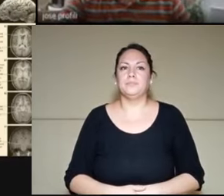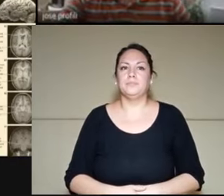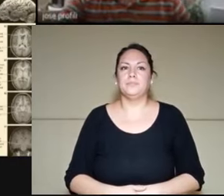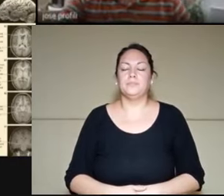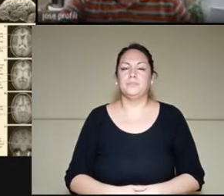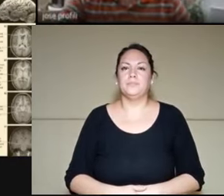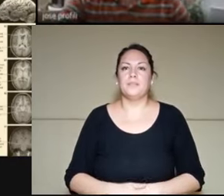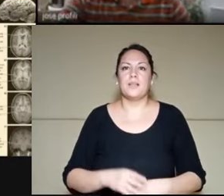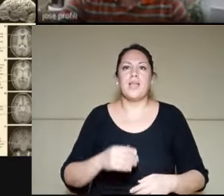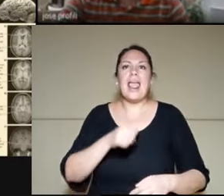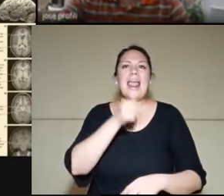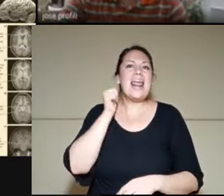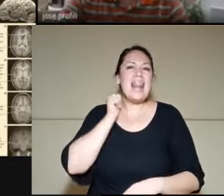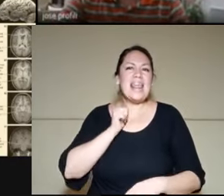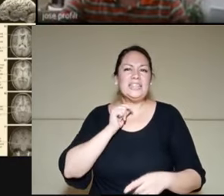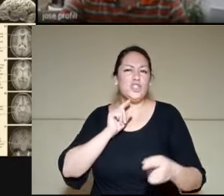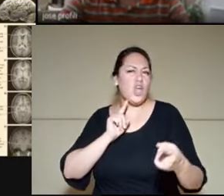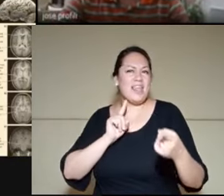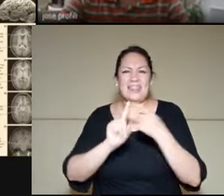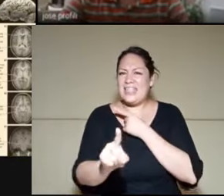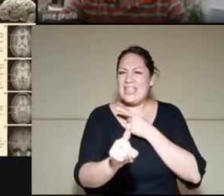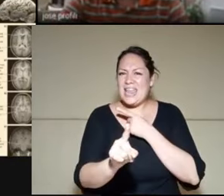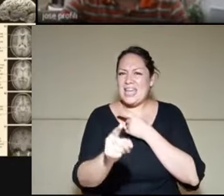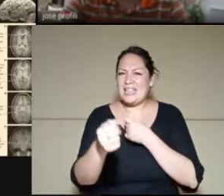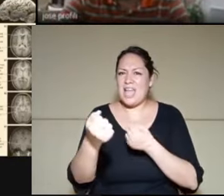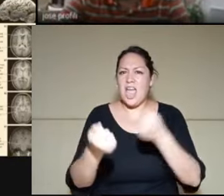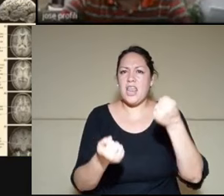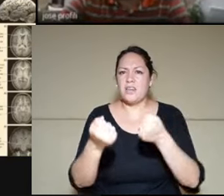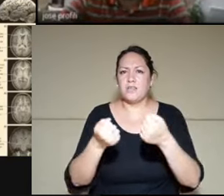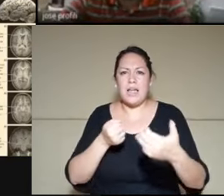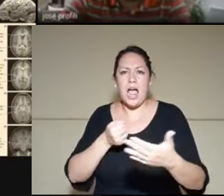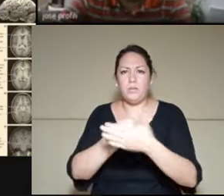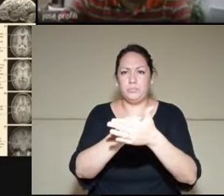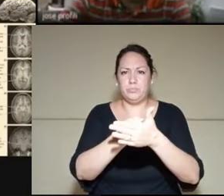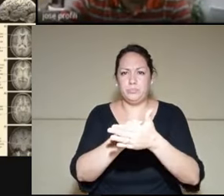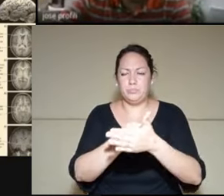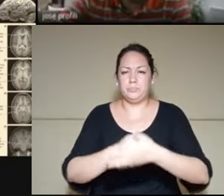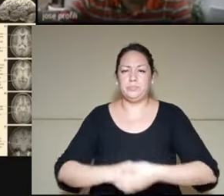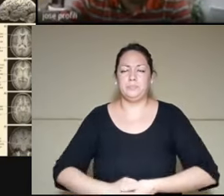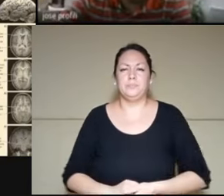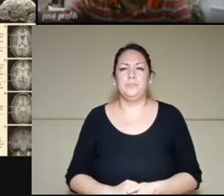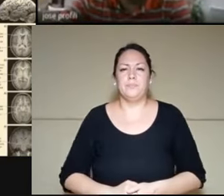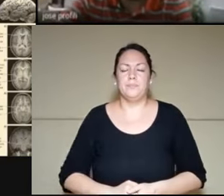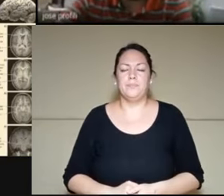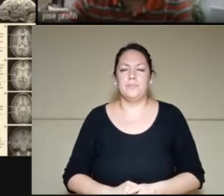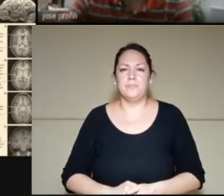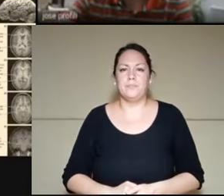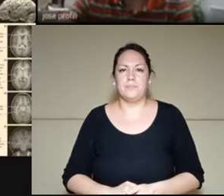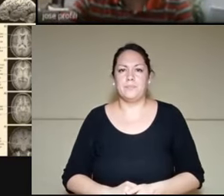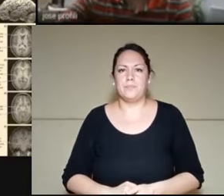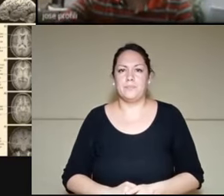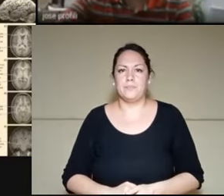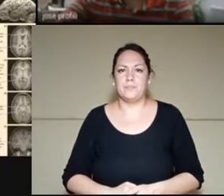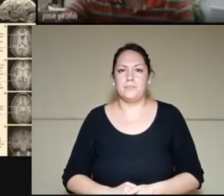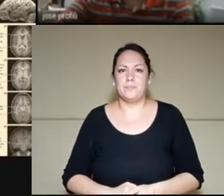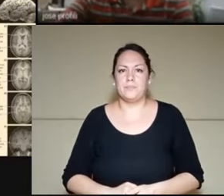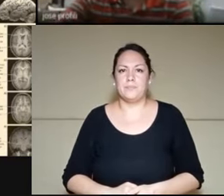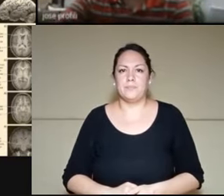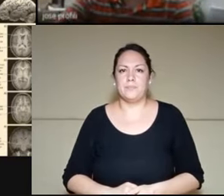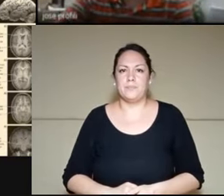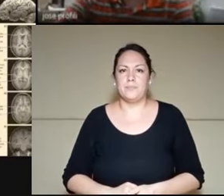por lesión directa del tejido cerebral en una contusión o en un traumatismo.